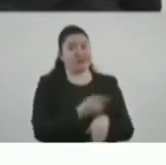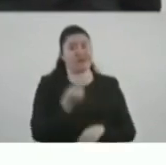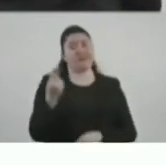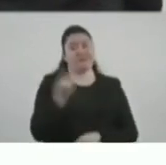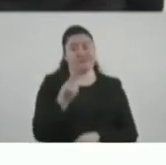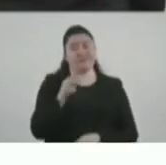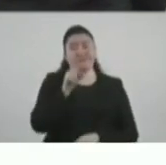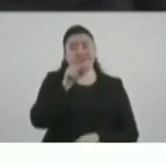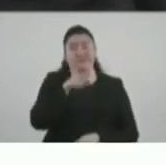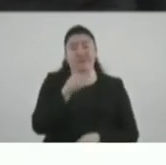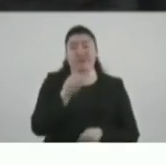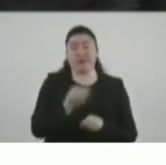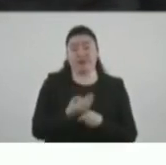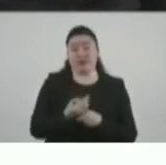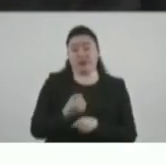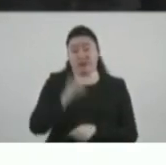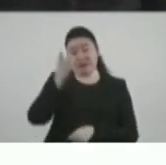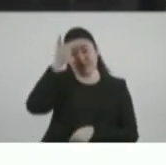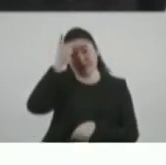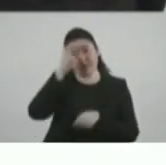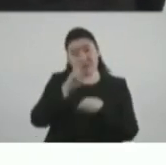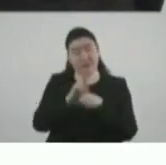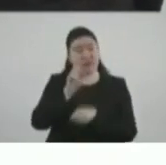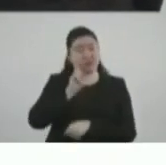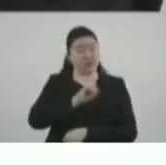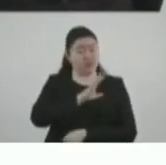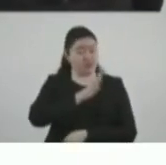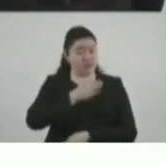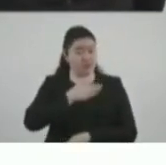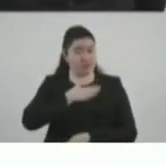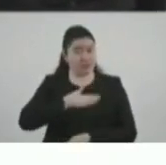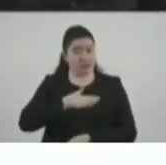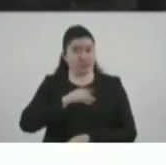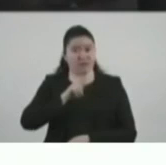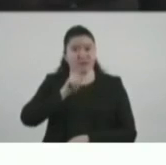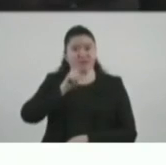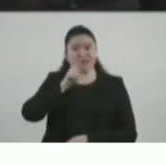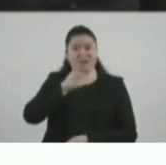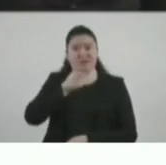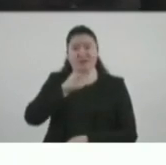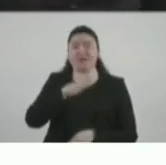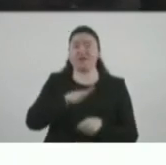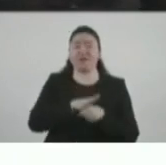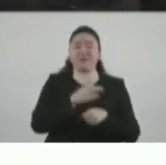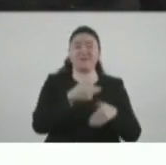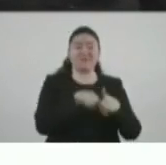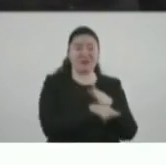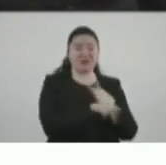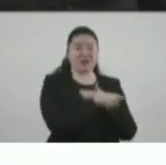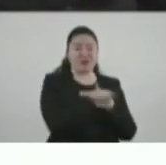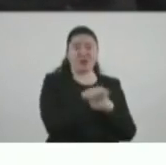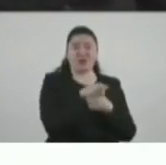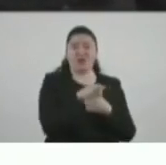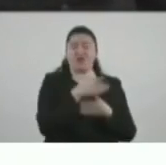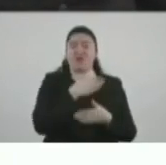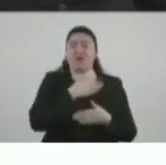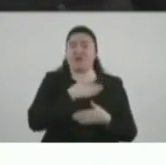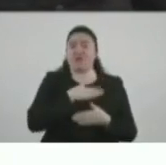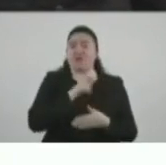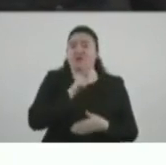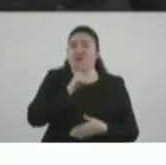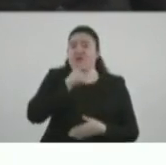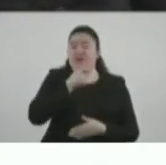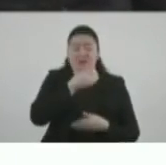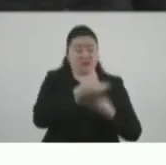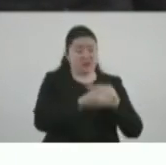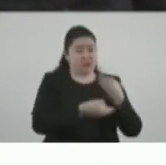poniendo a disposición, y esta es la instrucción que tiene la directora general del Metro, de poner todo lo que tiene información a disposición de la Fiscalía General